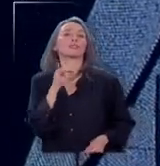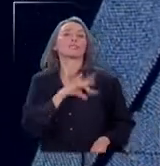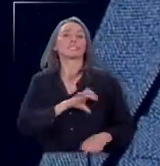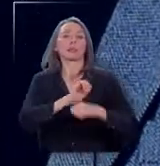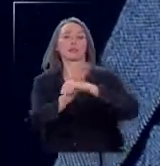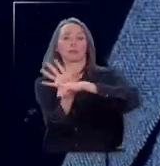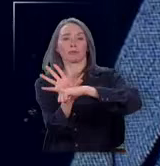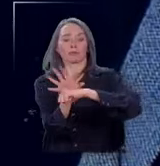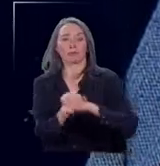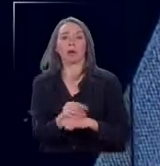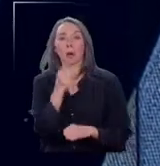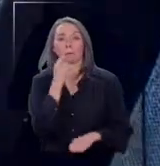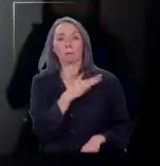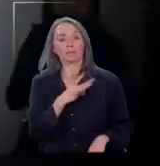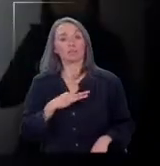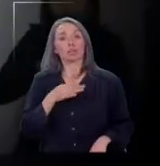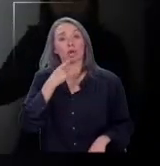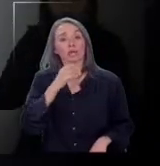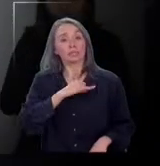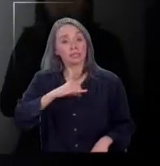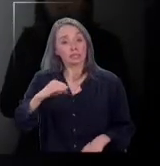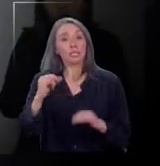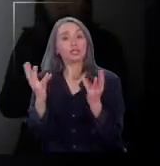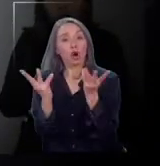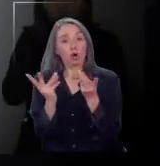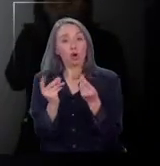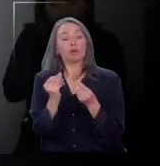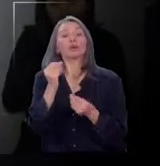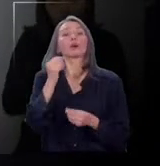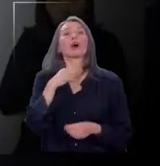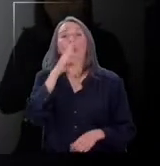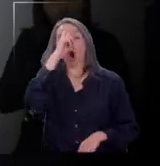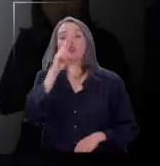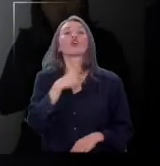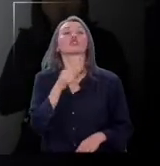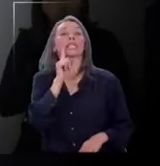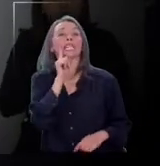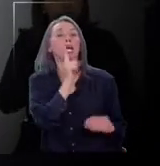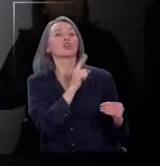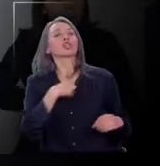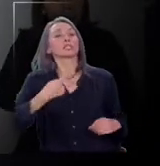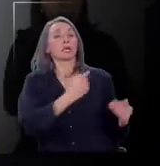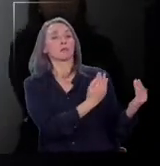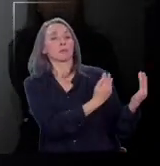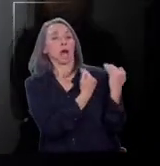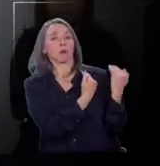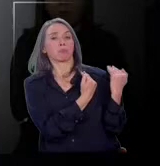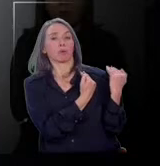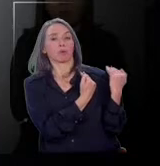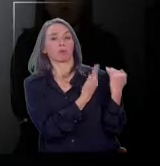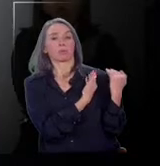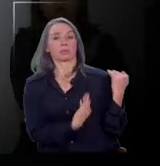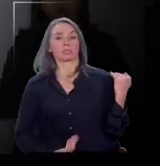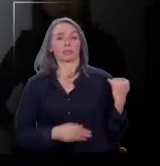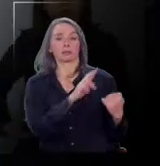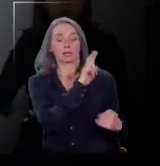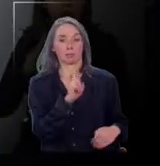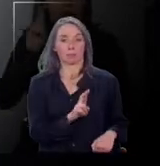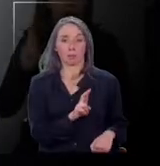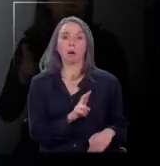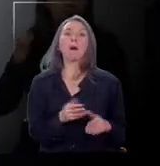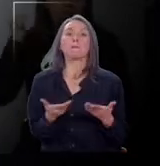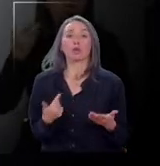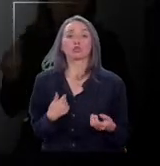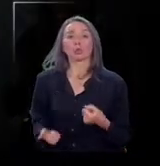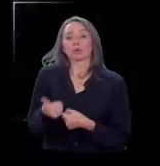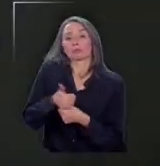país sigo contando y tengo el honor de contar eh continuamente con el soporte del presidente de la república Y es por eso